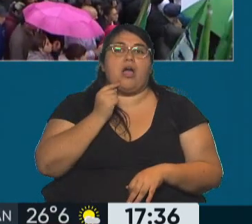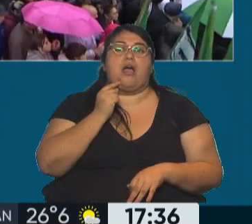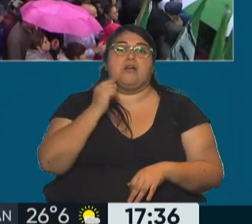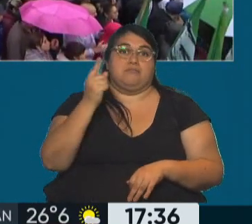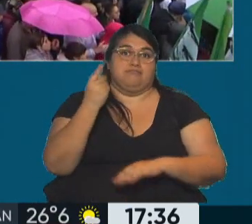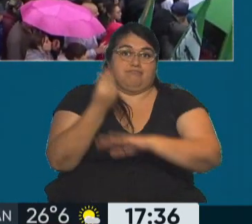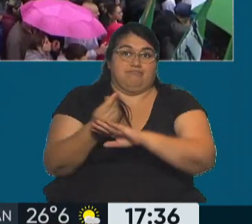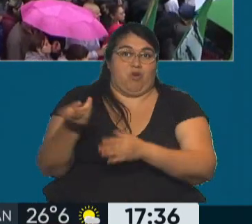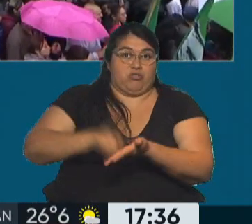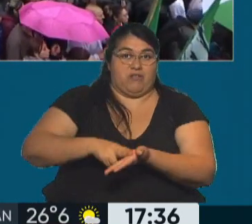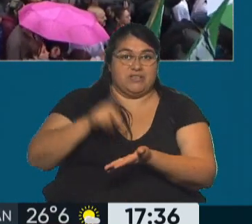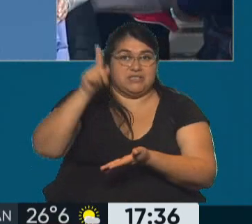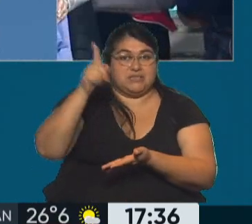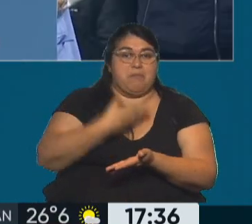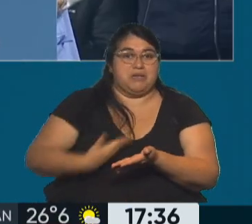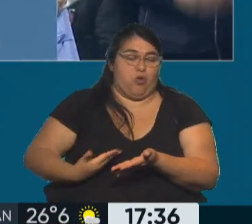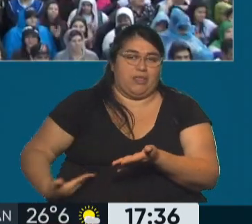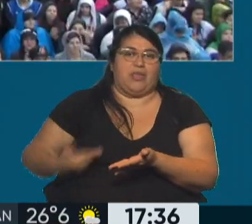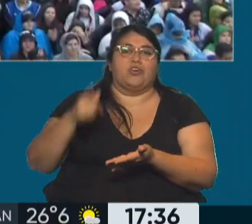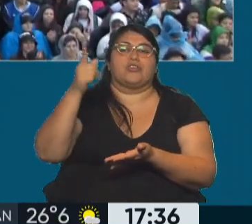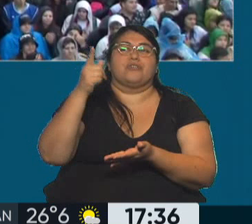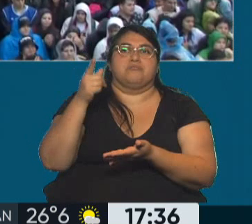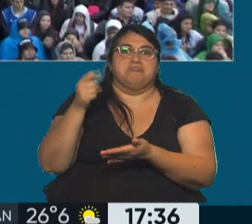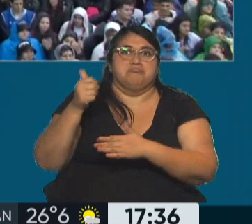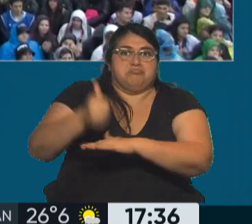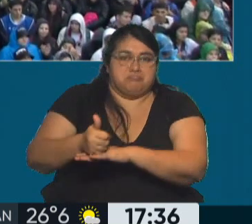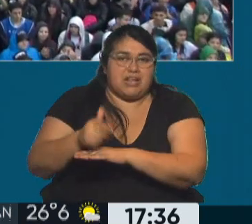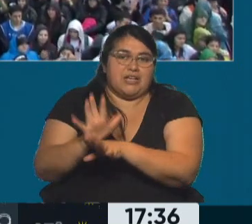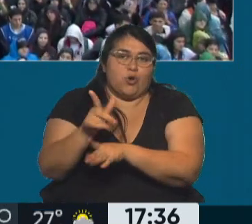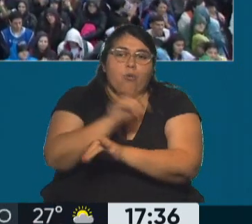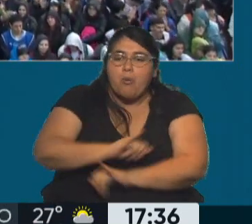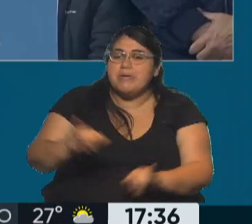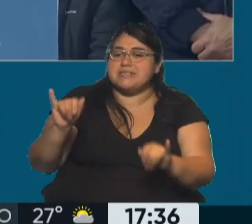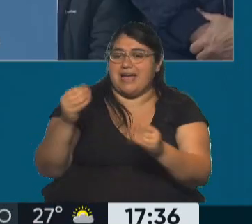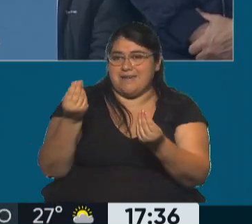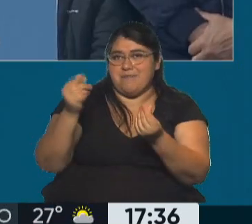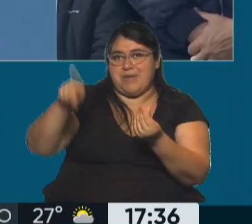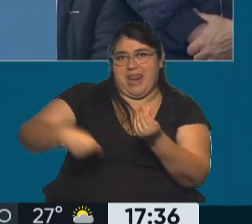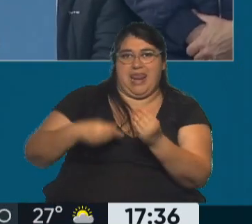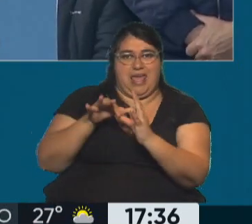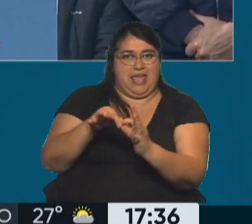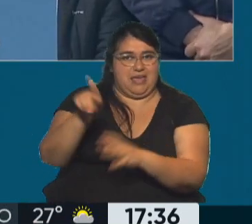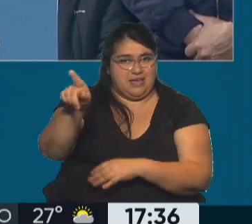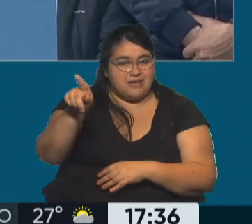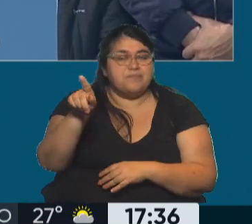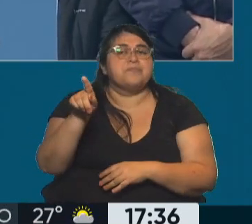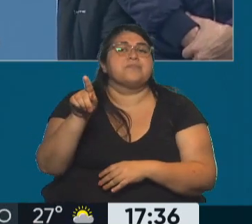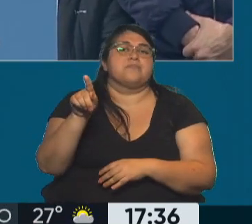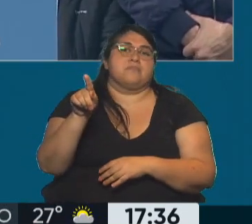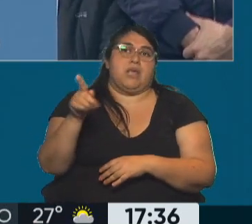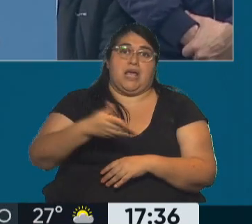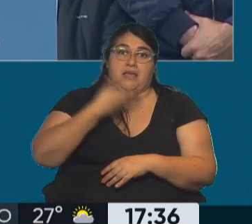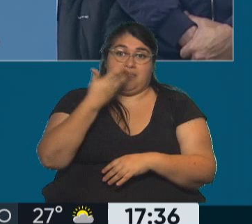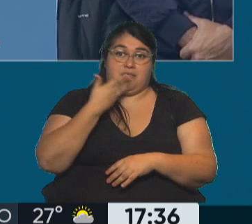Rioja, me parece que es parte también del mensaje. Y con esto que decís también, creo que hay un pasaje clave del discurso